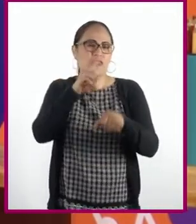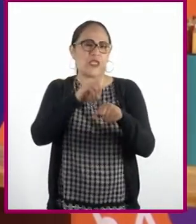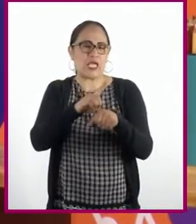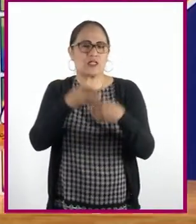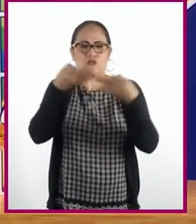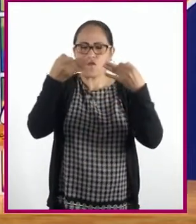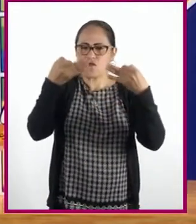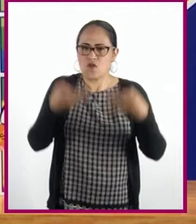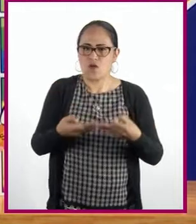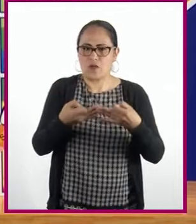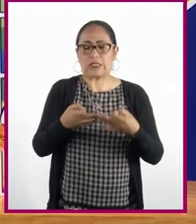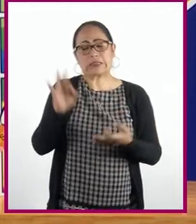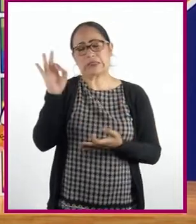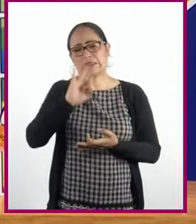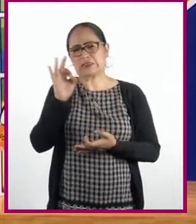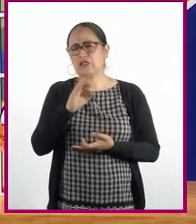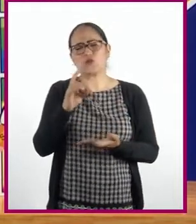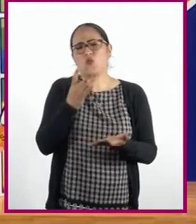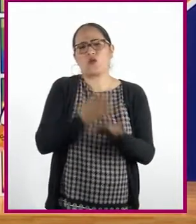de junio.